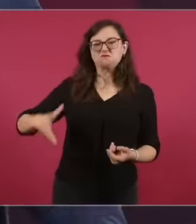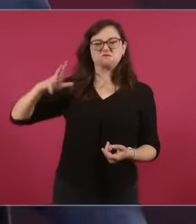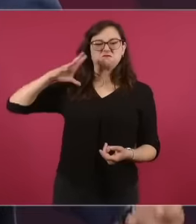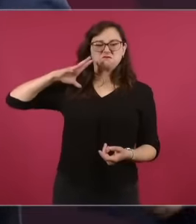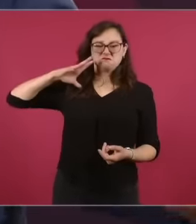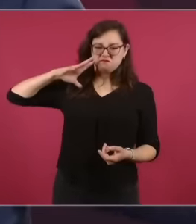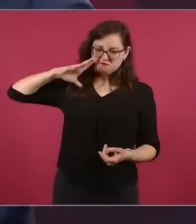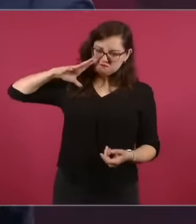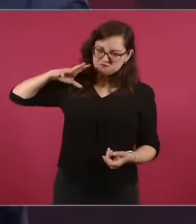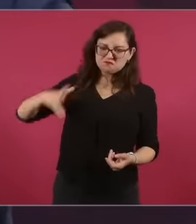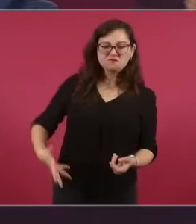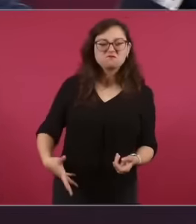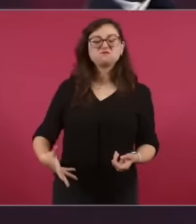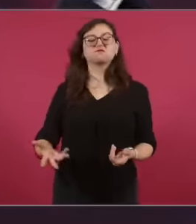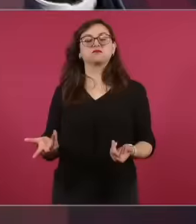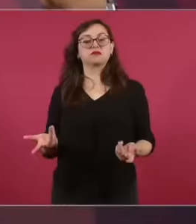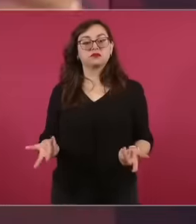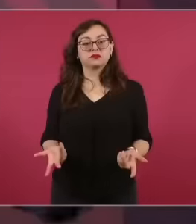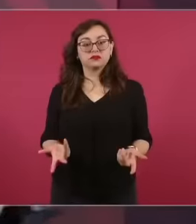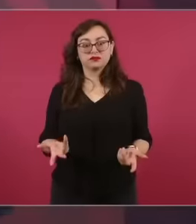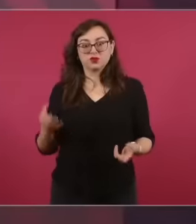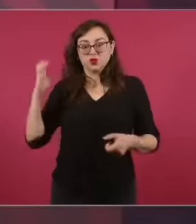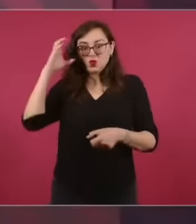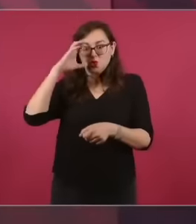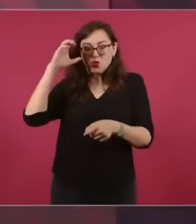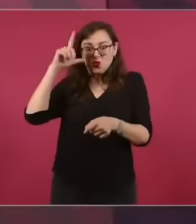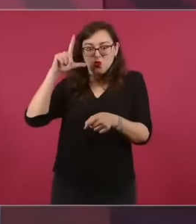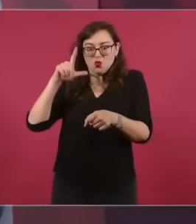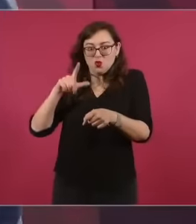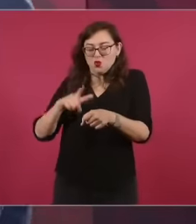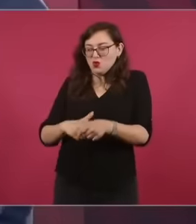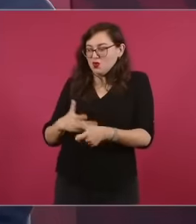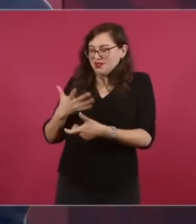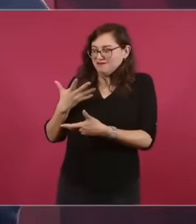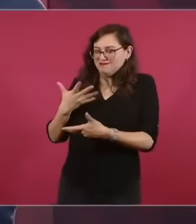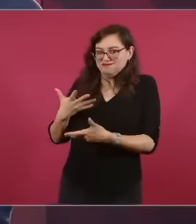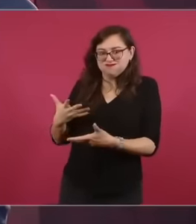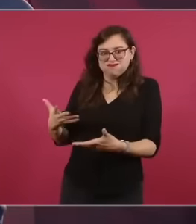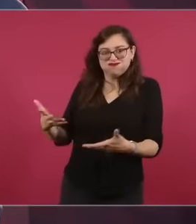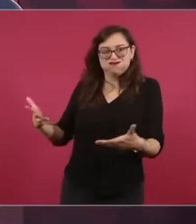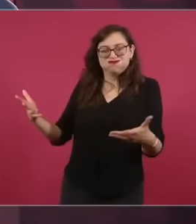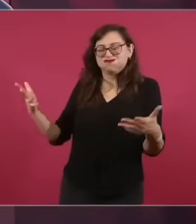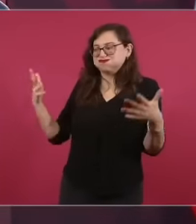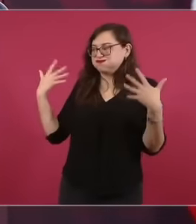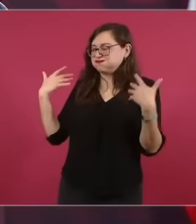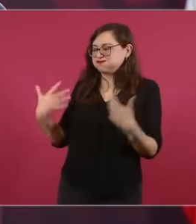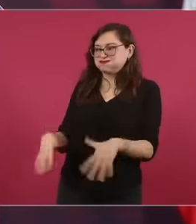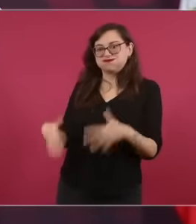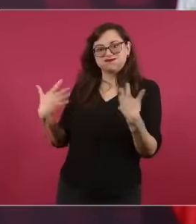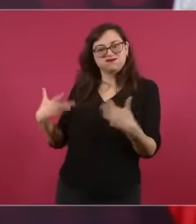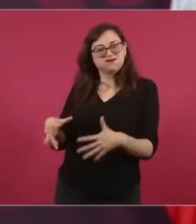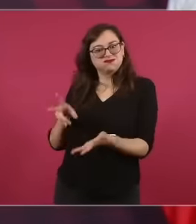Además, imagínense, grandes culturas, aquí lo vemos, grandes civilizaciones,